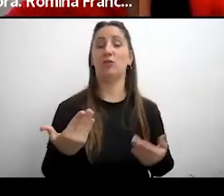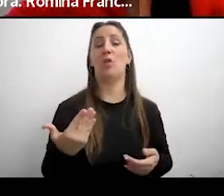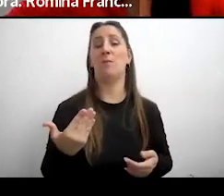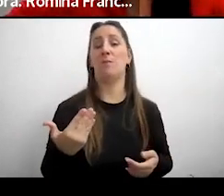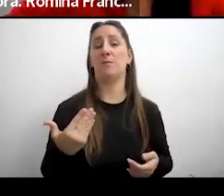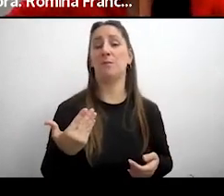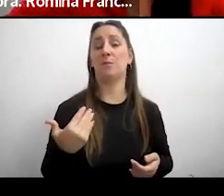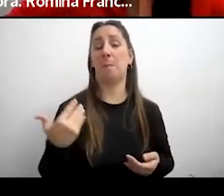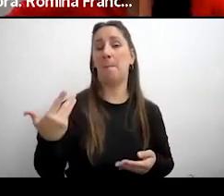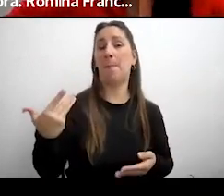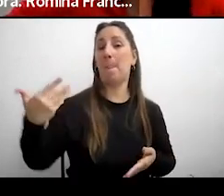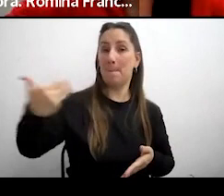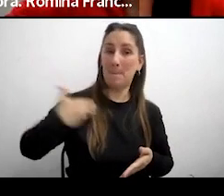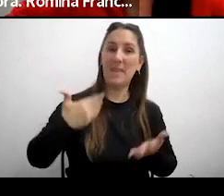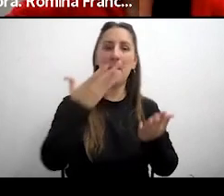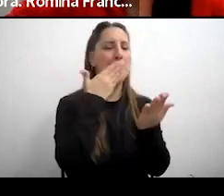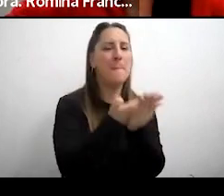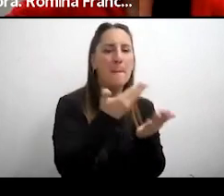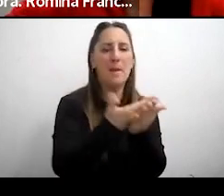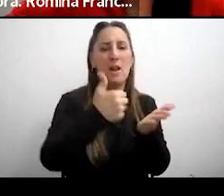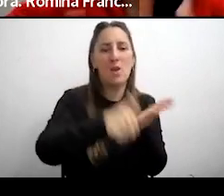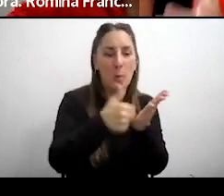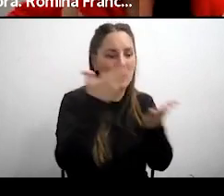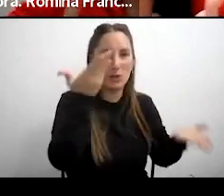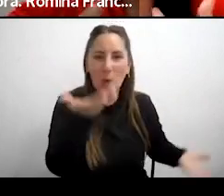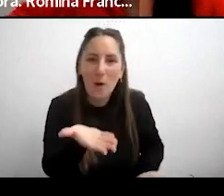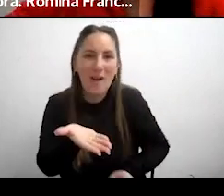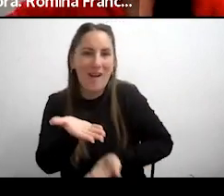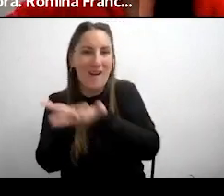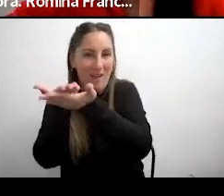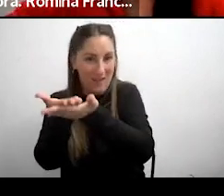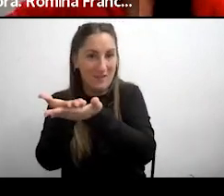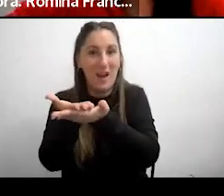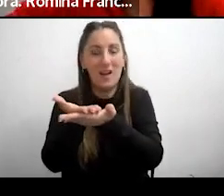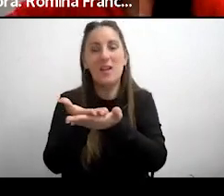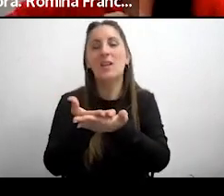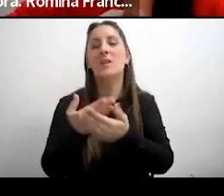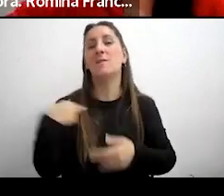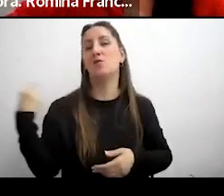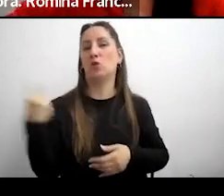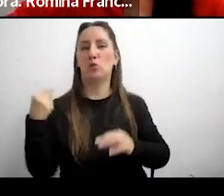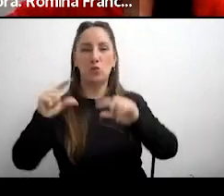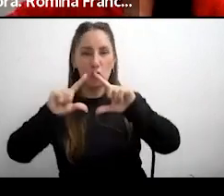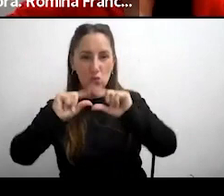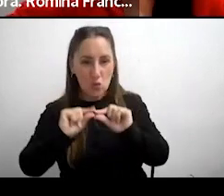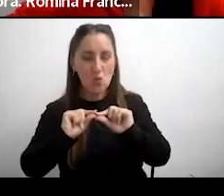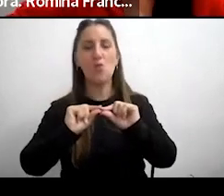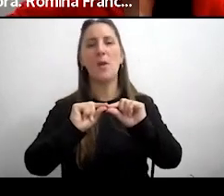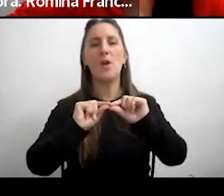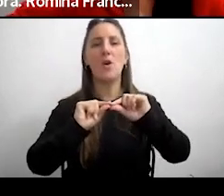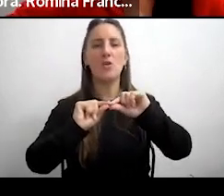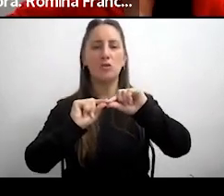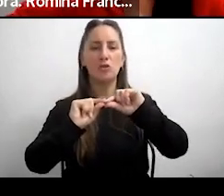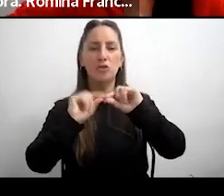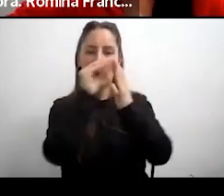nos solicitan a veces una documentación, un sustento de, digamos, nuestra base numérica, de nuestros